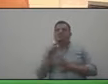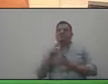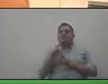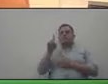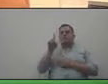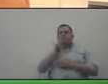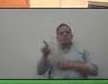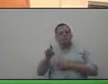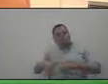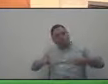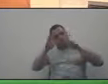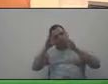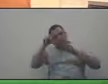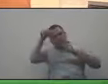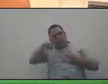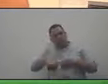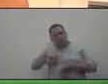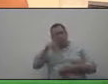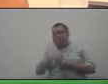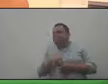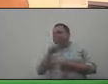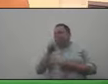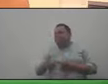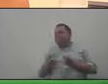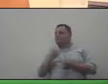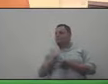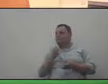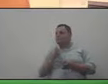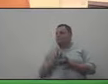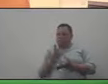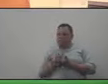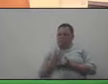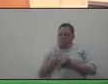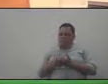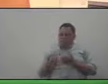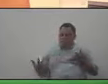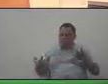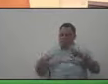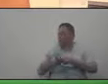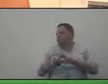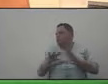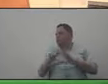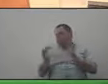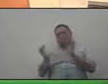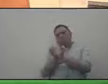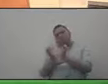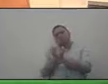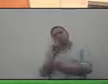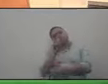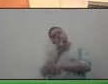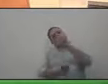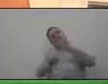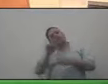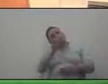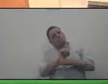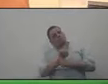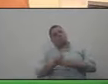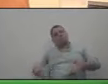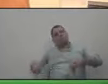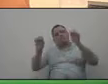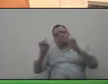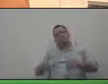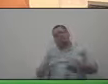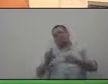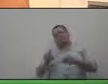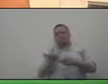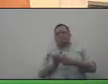nuestro departamento. Entonces, lo primero que se hace es estructurar ese documento de red que fue aprobado en mayo del año pasado y que ya se le hizo su